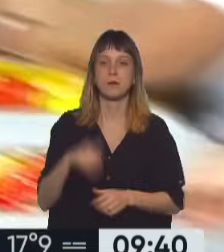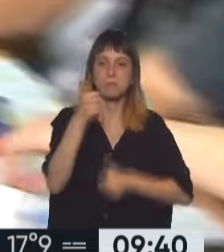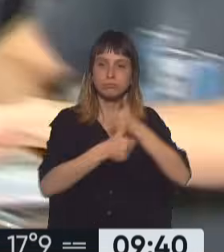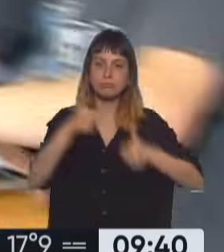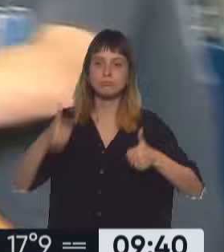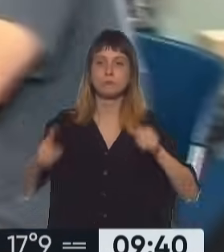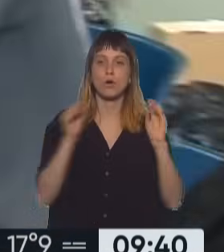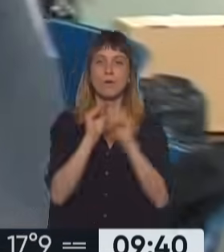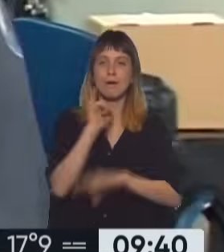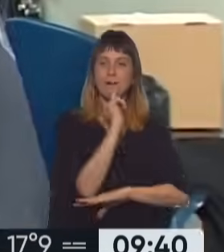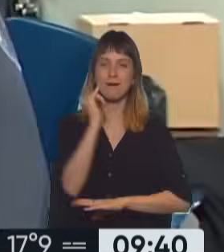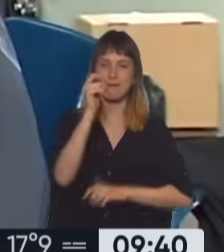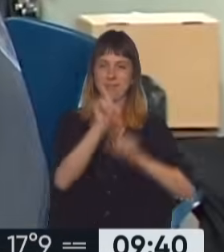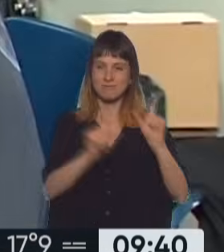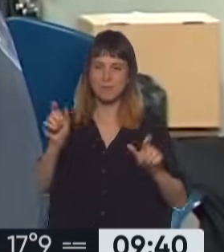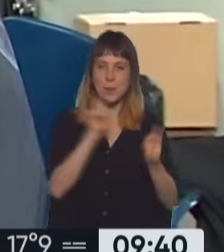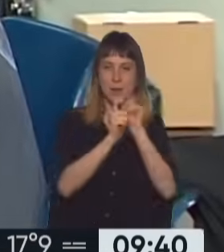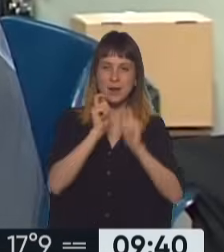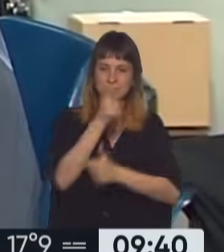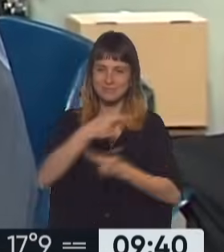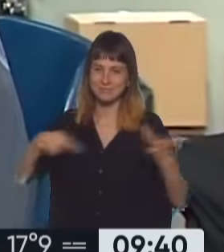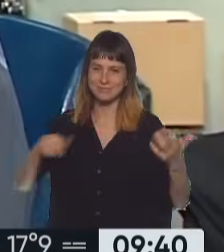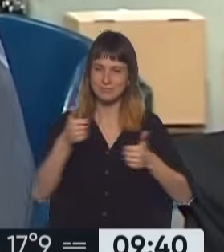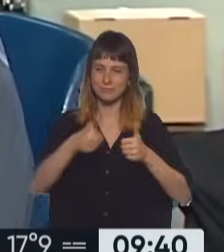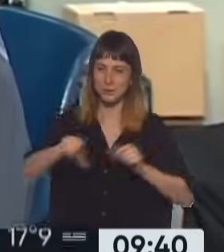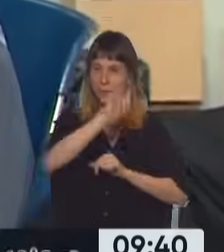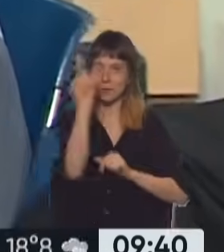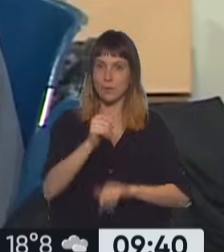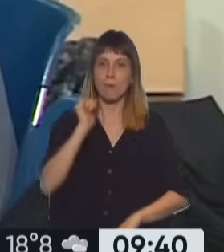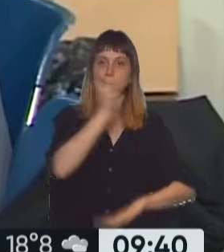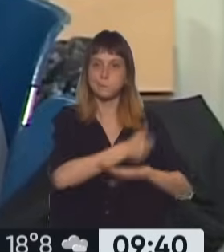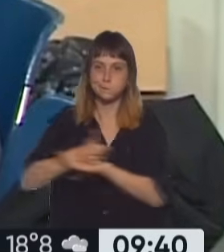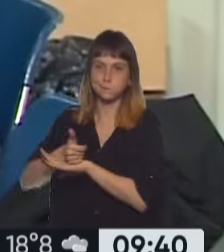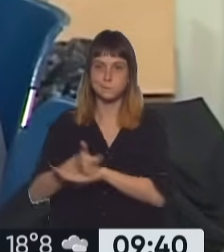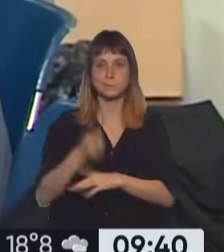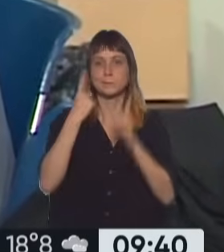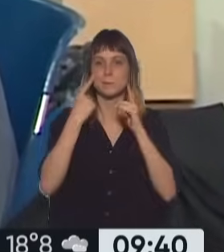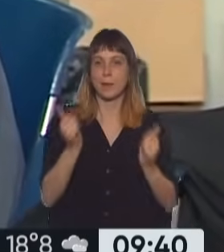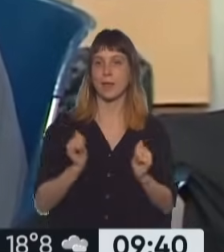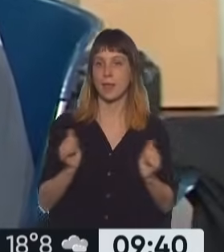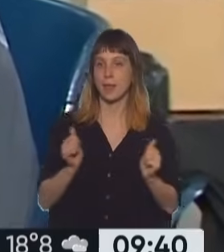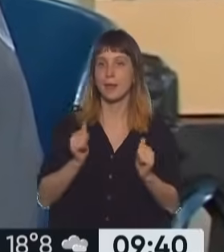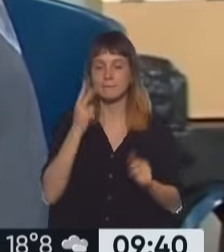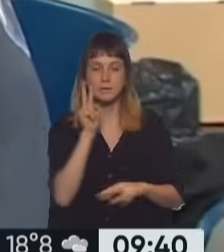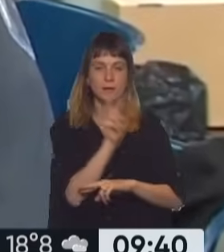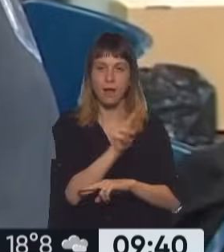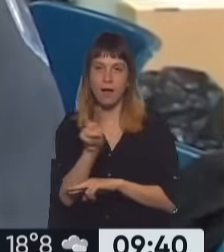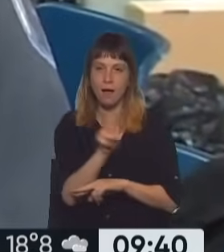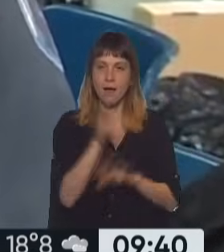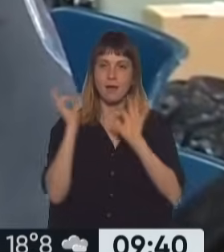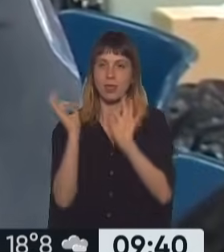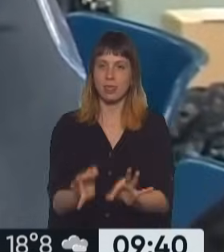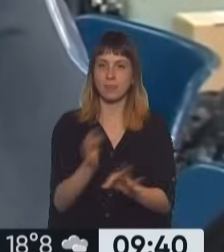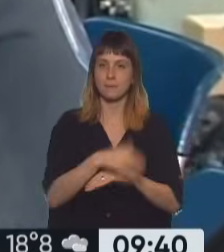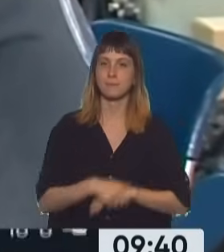colegas fotógrafos, colegas y trabajadores de prensa de todo el país, que están justamente cubriendo también este momento en